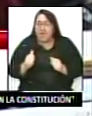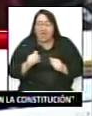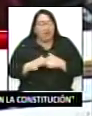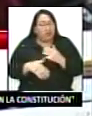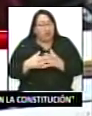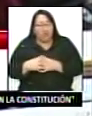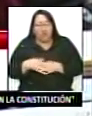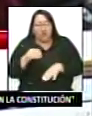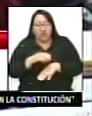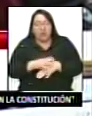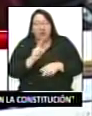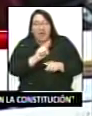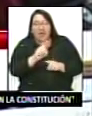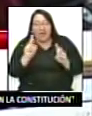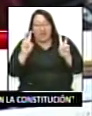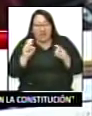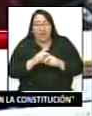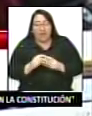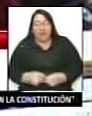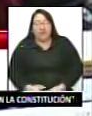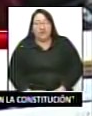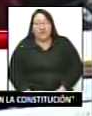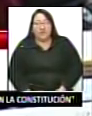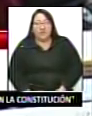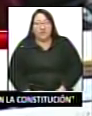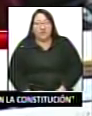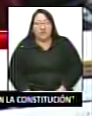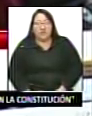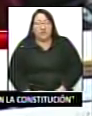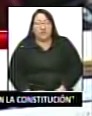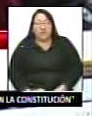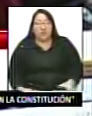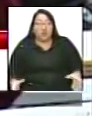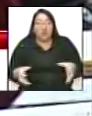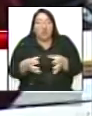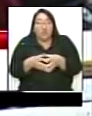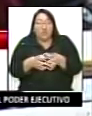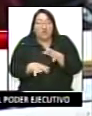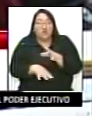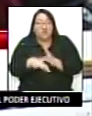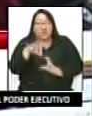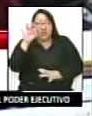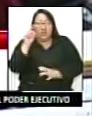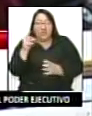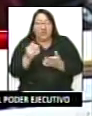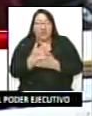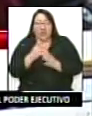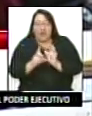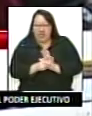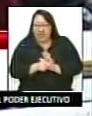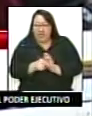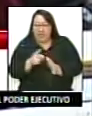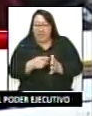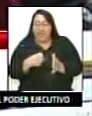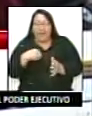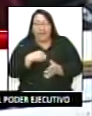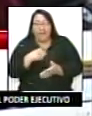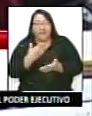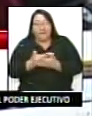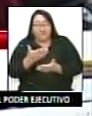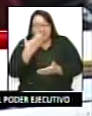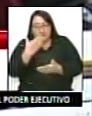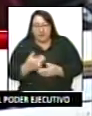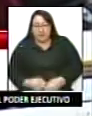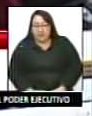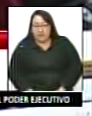preparadas en cada materia. Eso, juntándonos todos, que salga la nueva ley que nosotros estamos proponiendo.